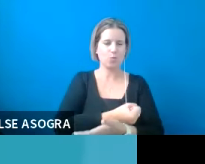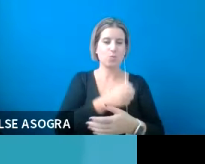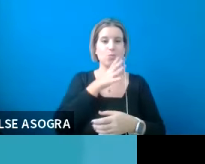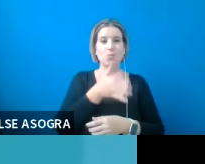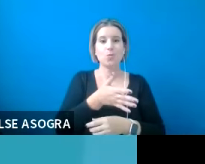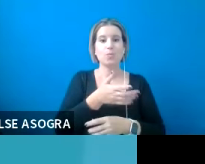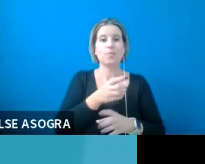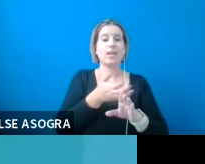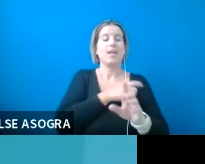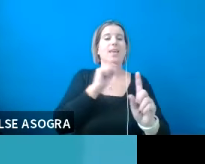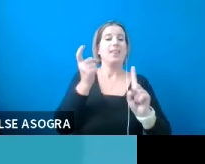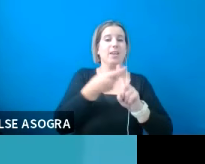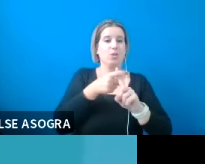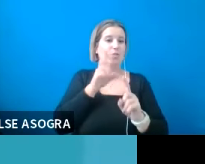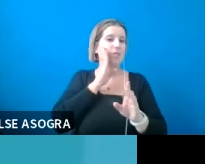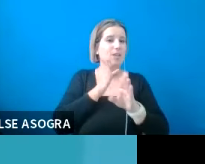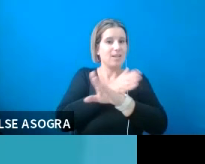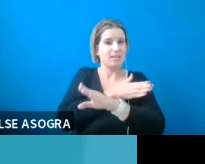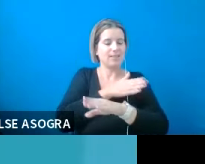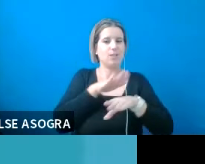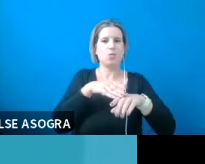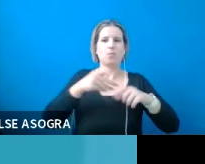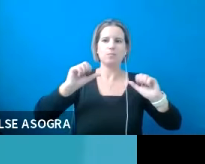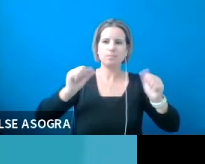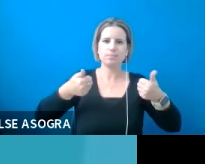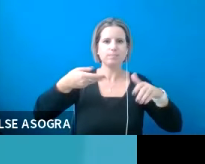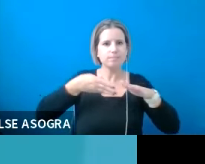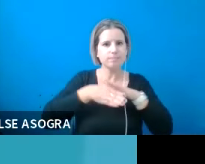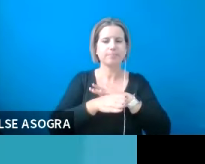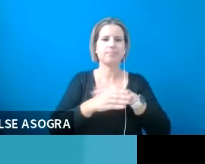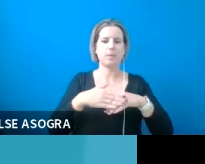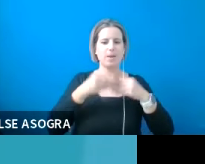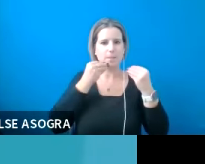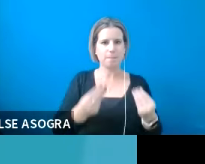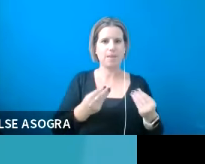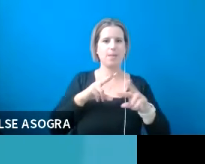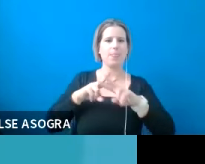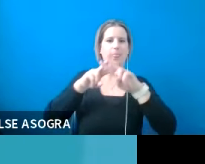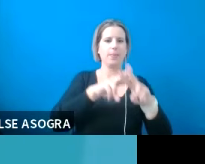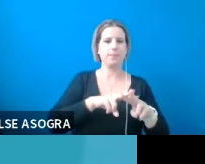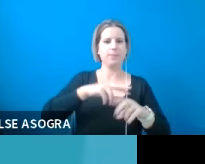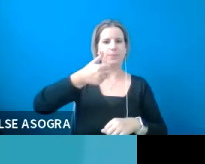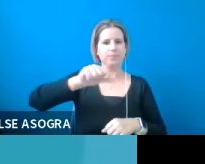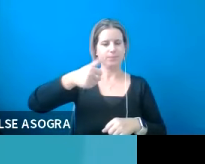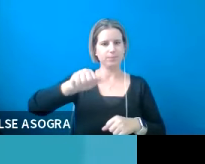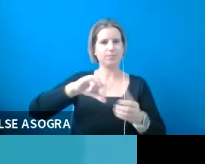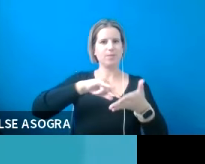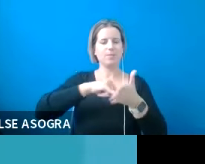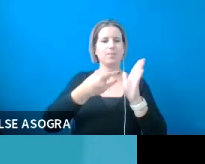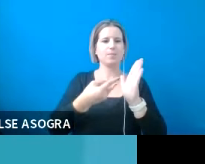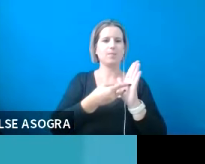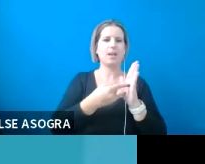diagnóstico como decía antes es la puerta de entrada para la realización de una buena evaluación de necesidades y un plan de apoyos